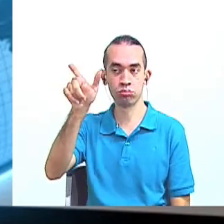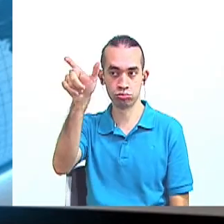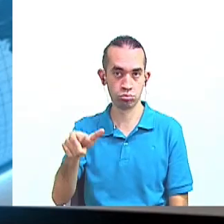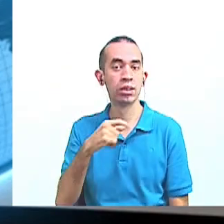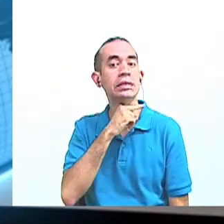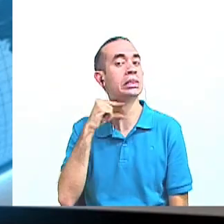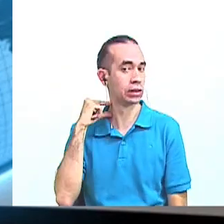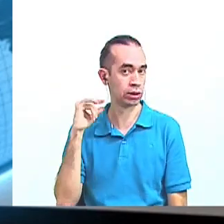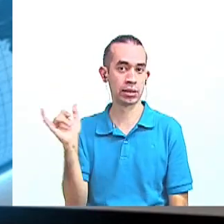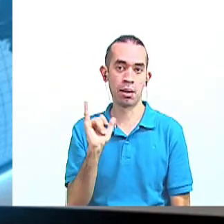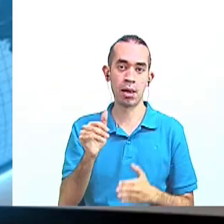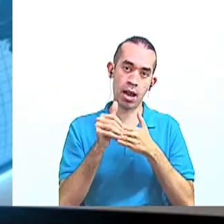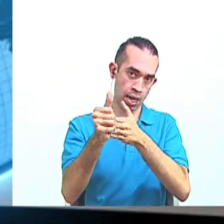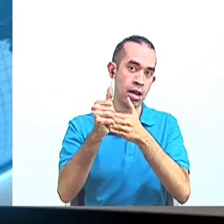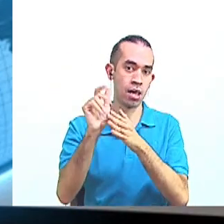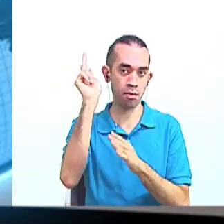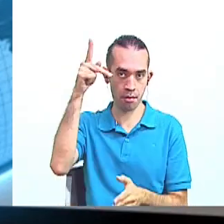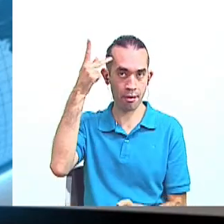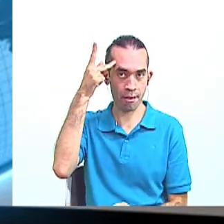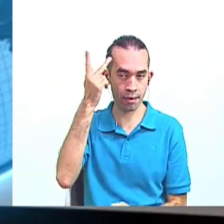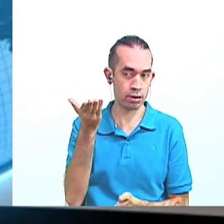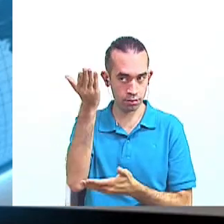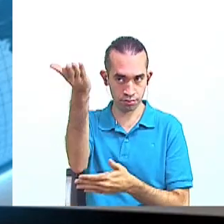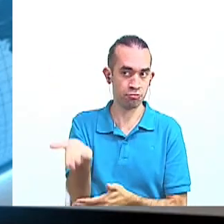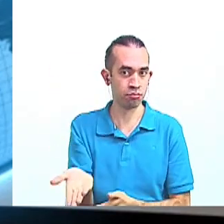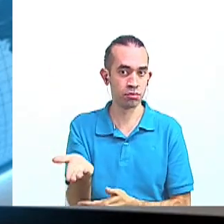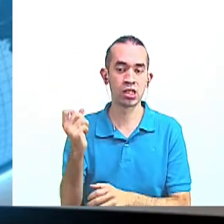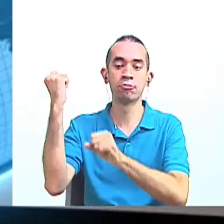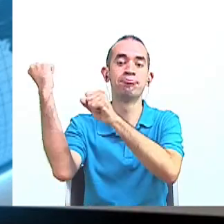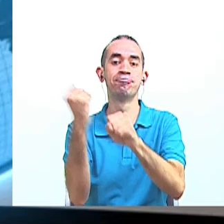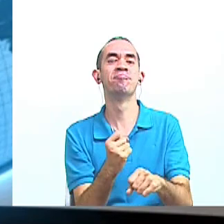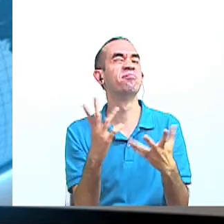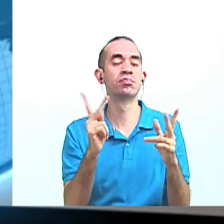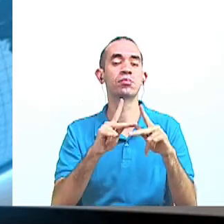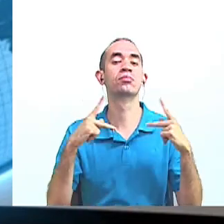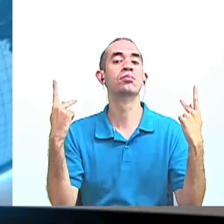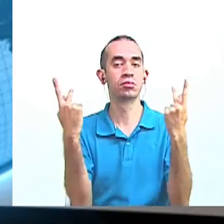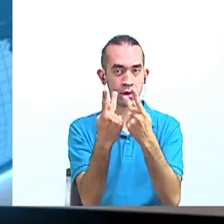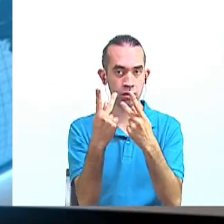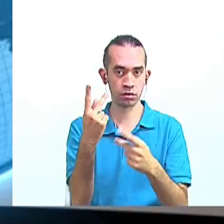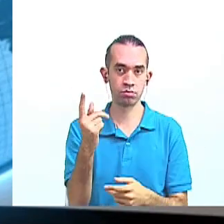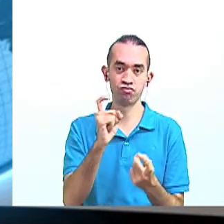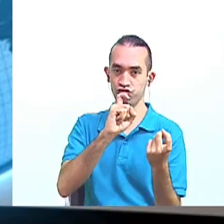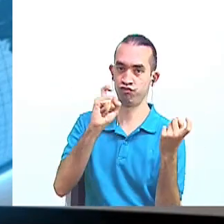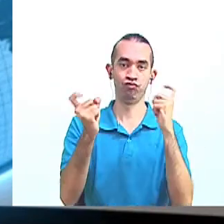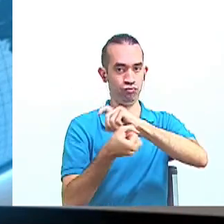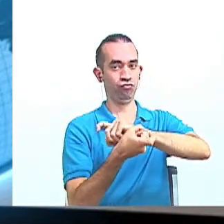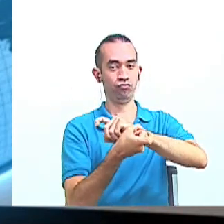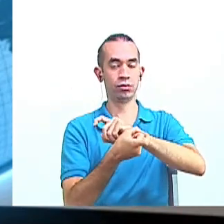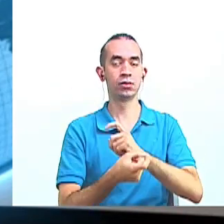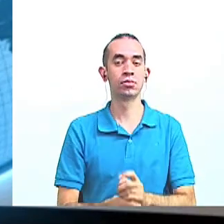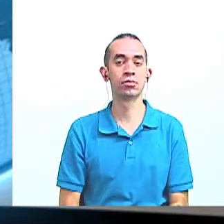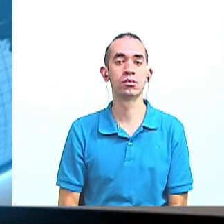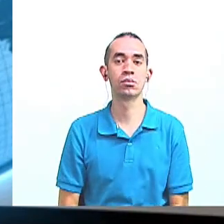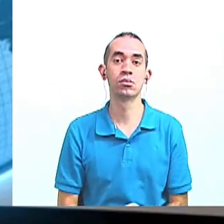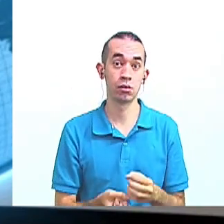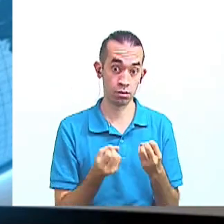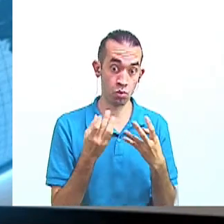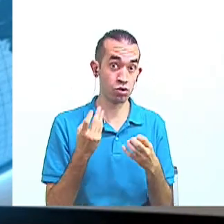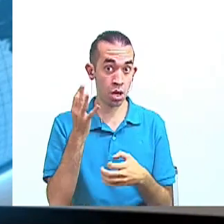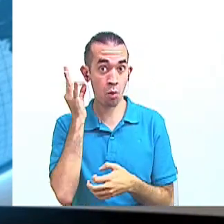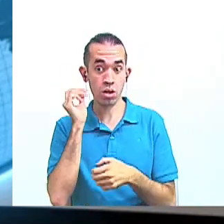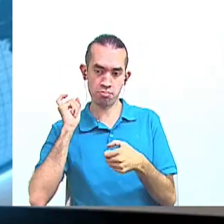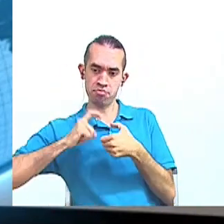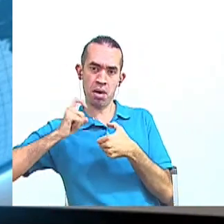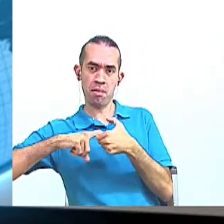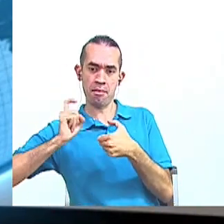también dirigente político, funda lo que él llamaría el Partido Reformista. Muchas mujeres se adhirieron a